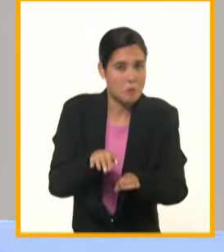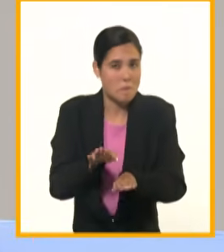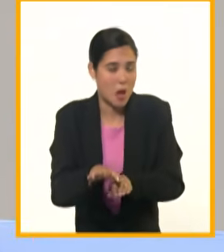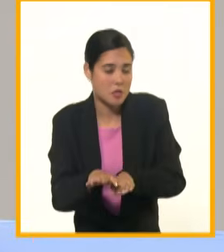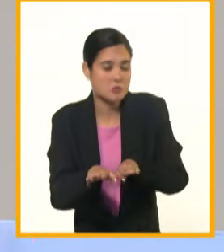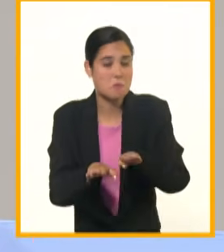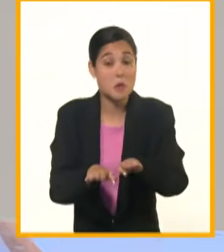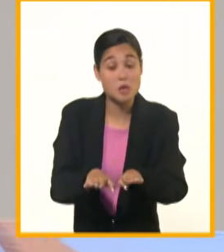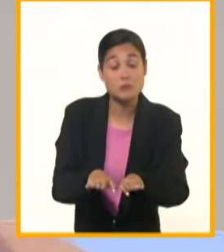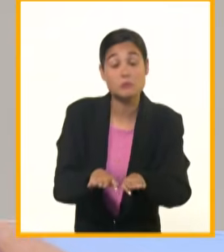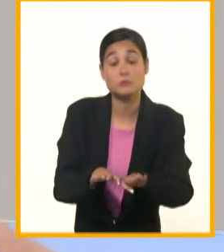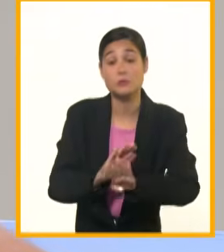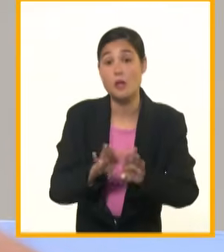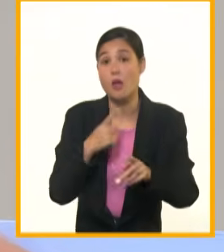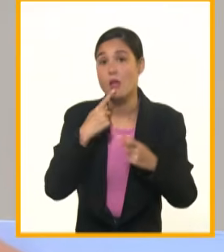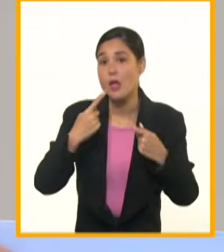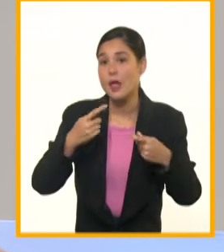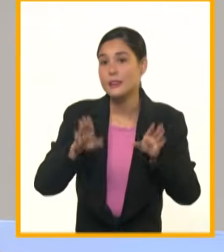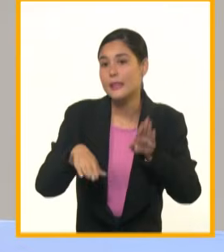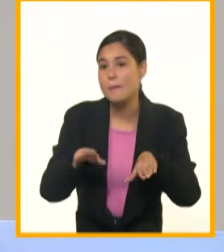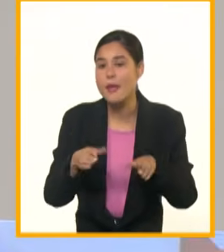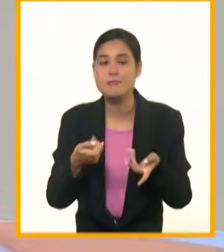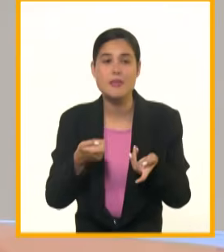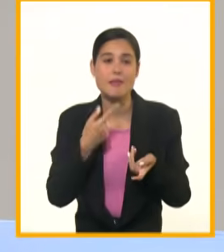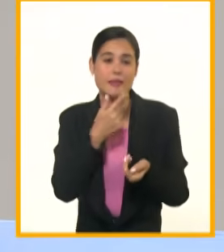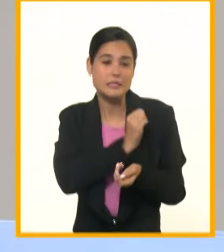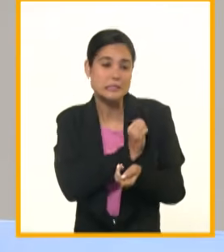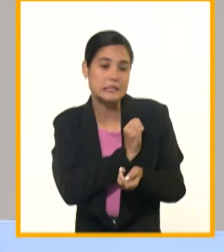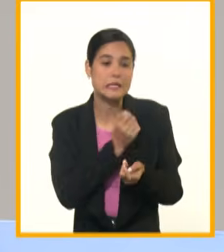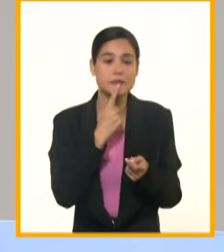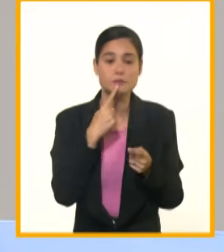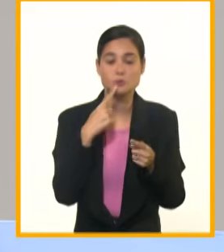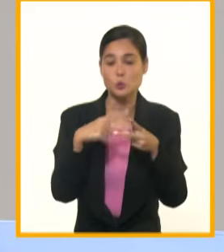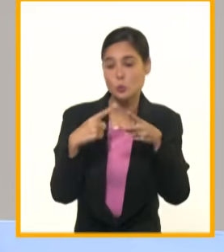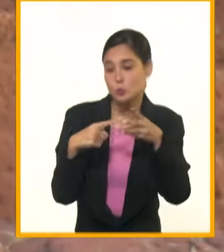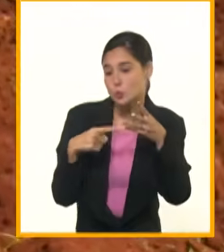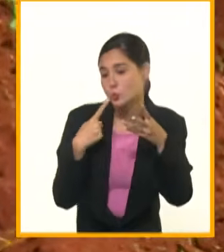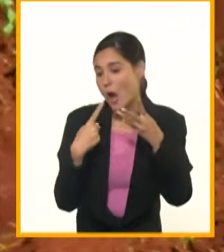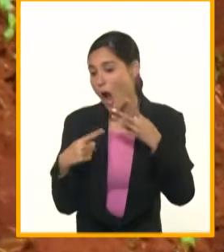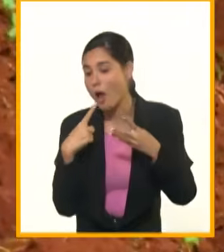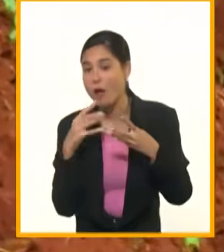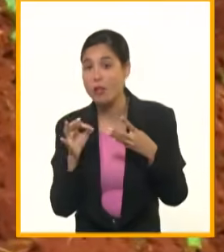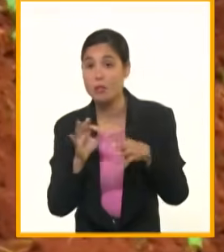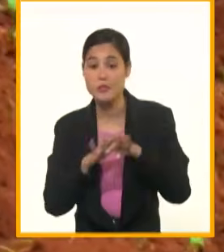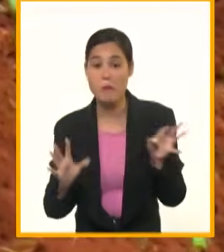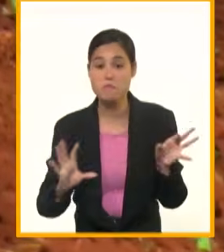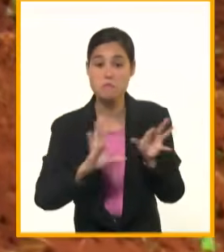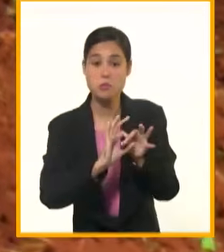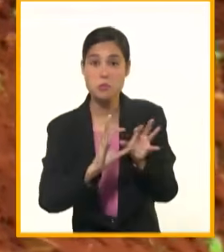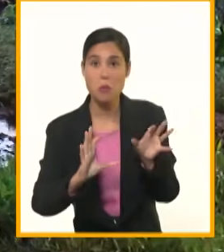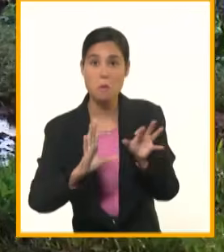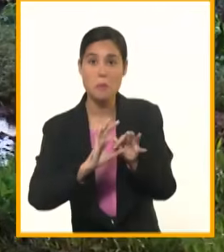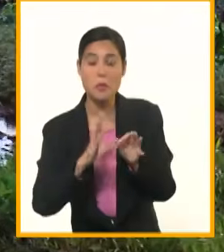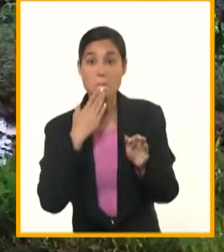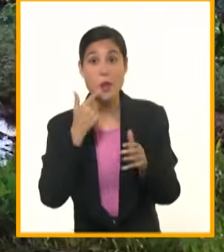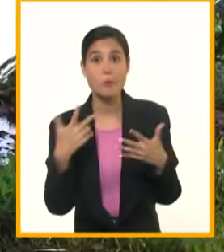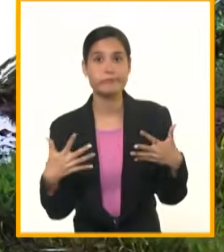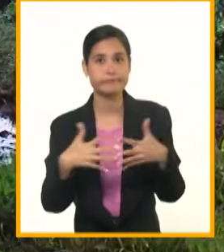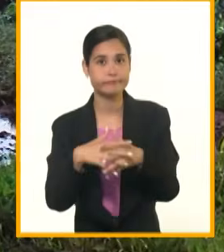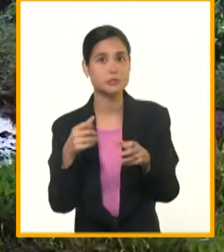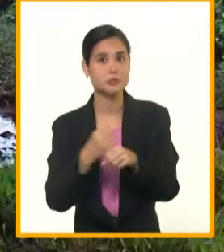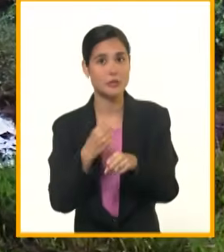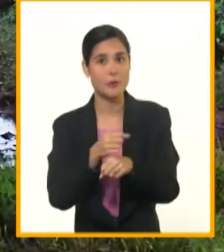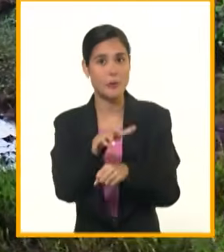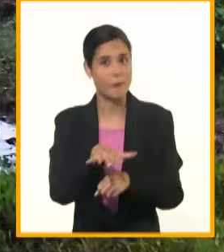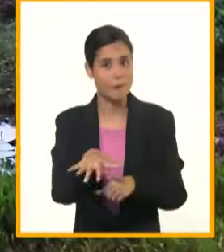de sus municipios, pero son subordinadas al grupo, atendidas por el grupo empresarial agroforestal Mayabeque. Ahí le decía